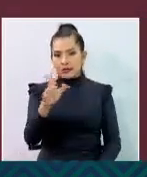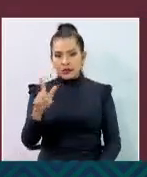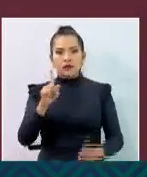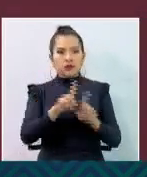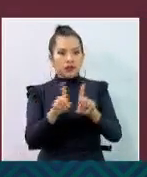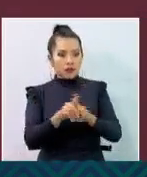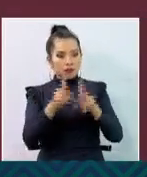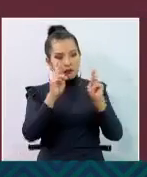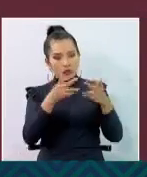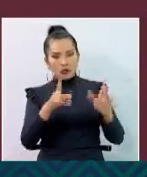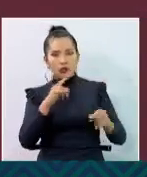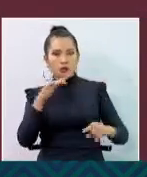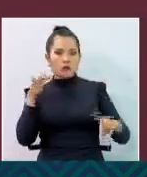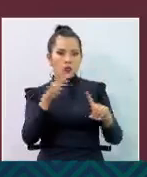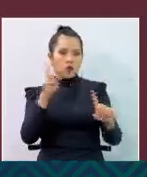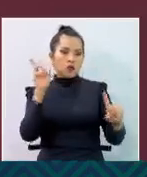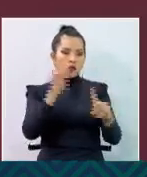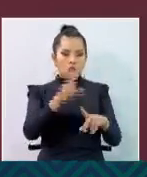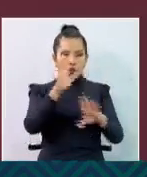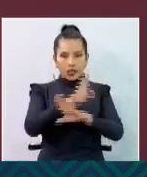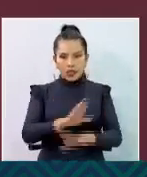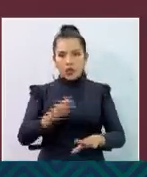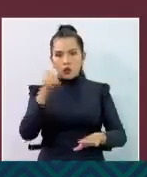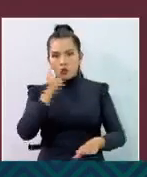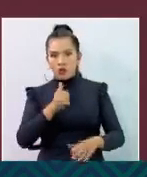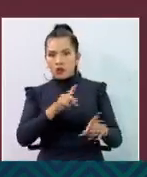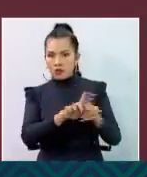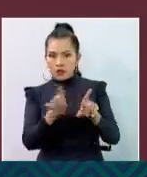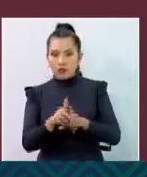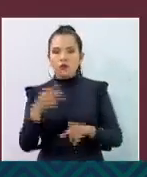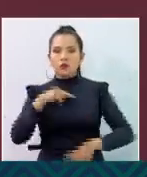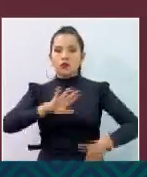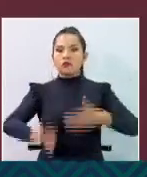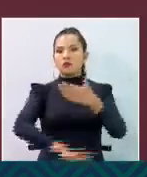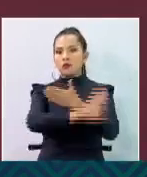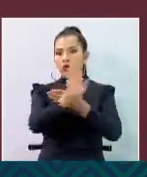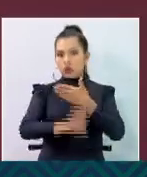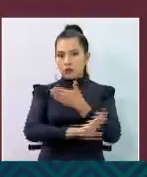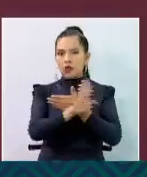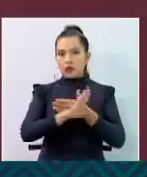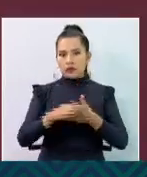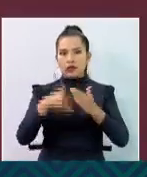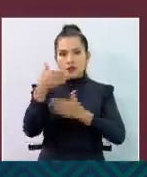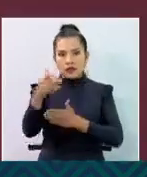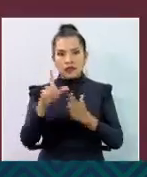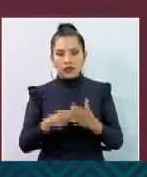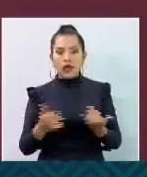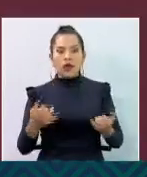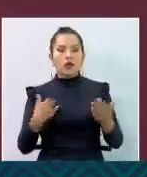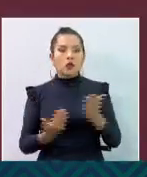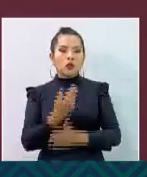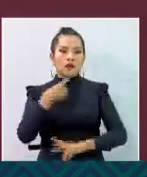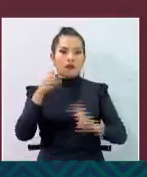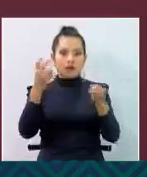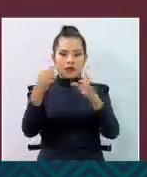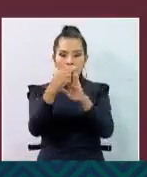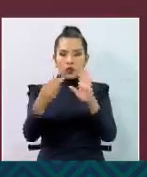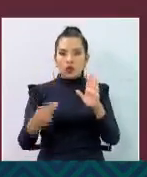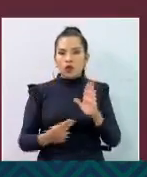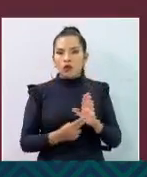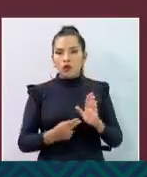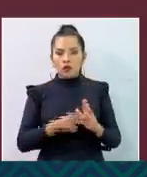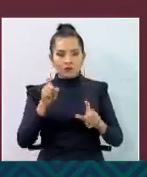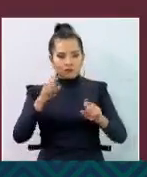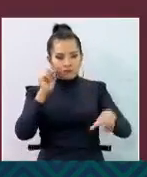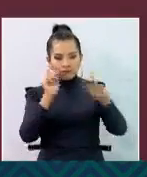feminicidio, infanticidio y violación de infantes, que también nos está generando los preceptos normativos donde van a visualizar que